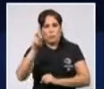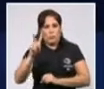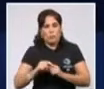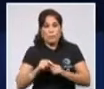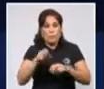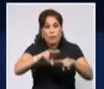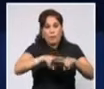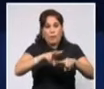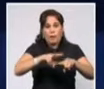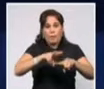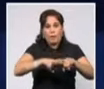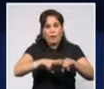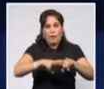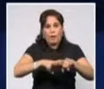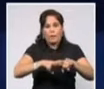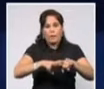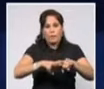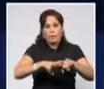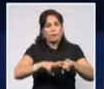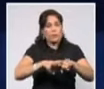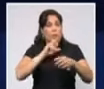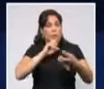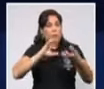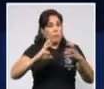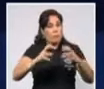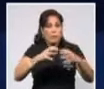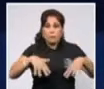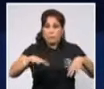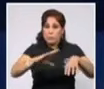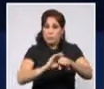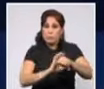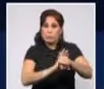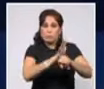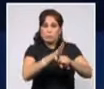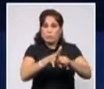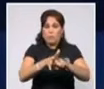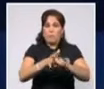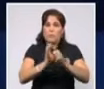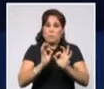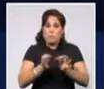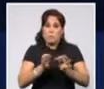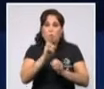Habana, con la complejidad y el tamaño, pues